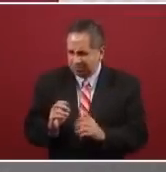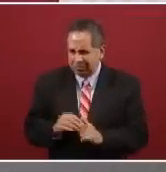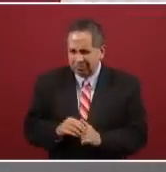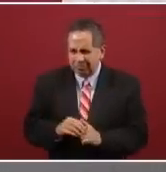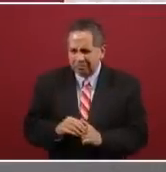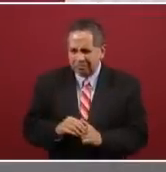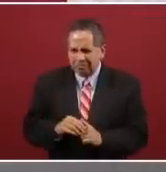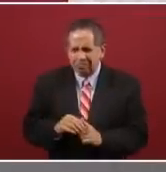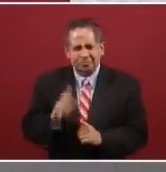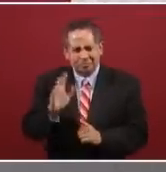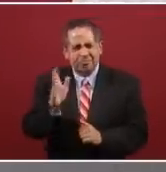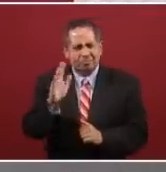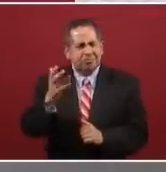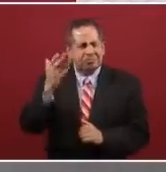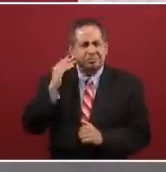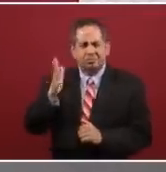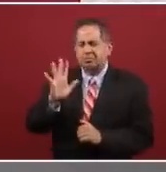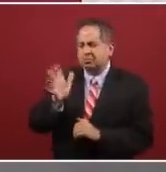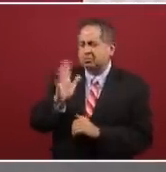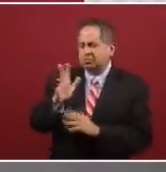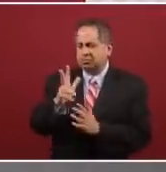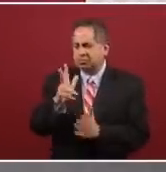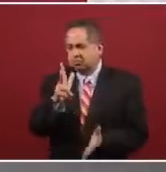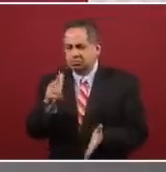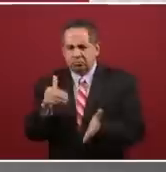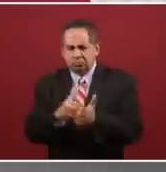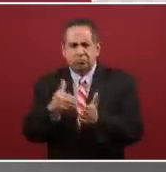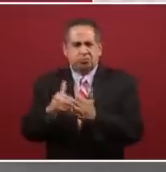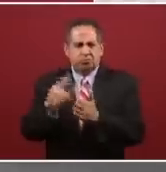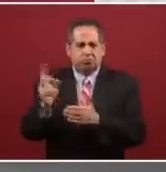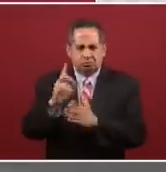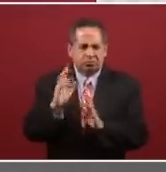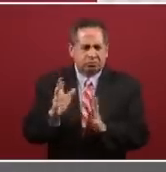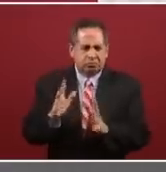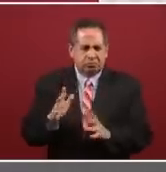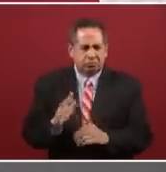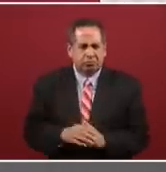Sí, ya eran los 8,000.